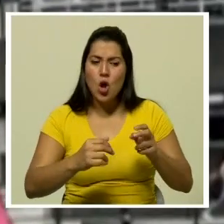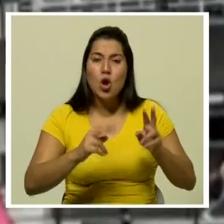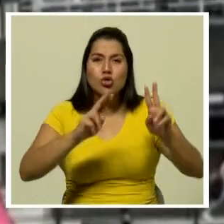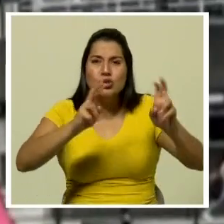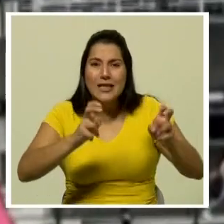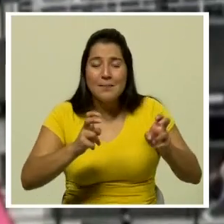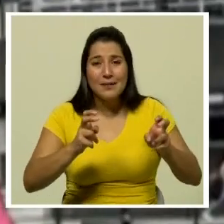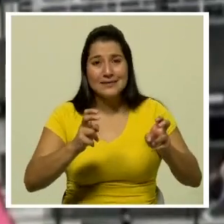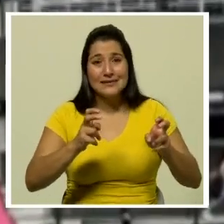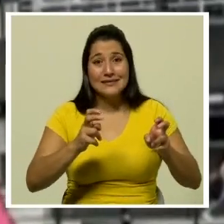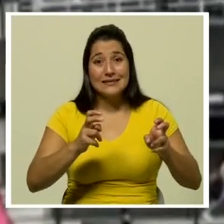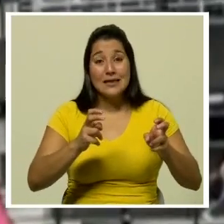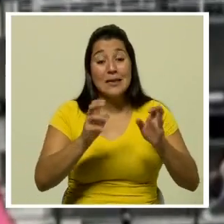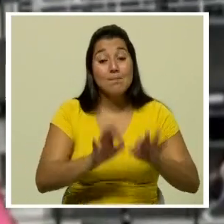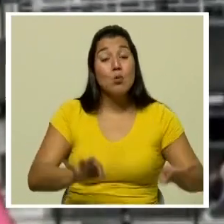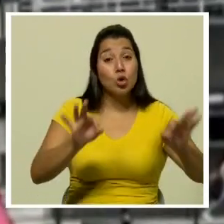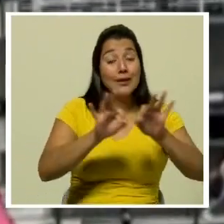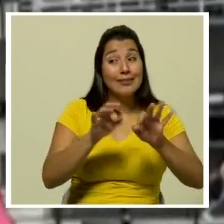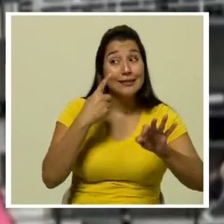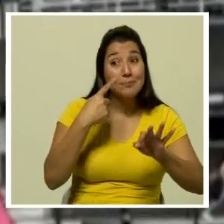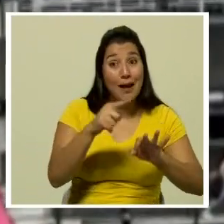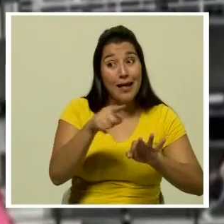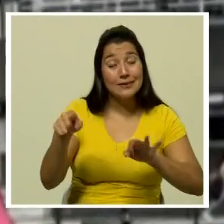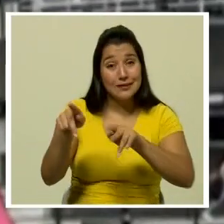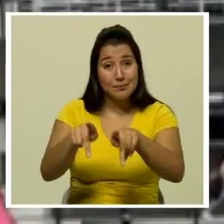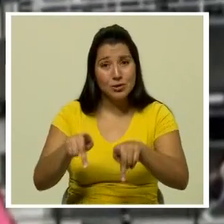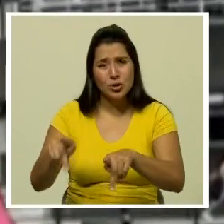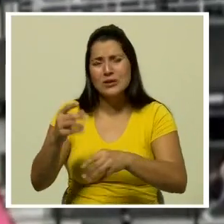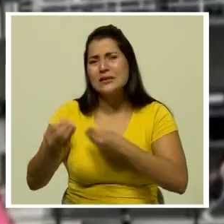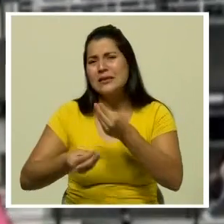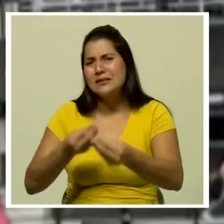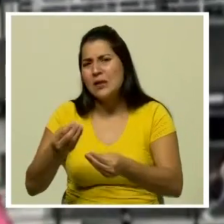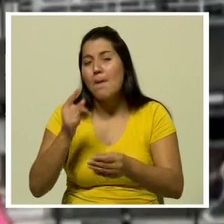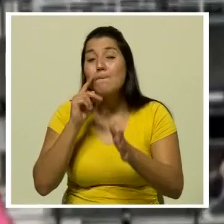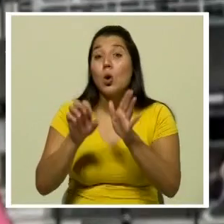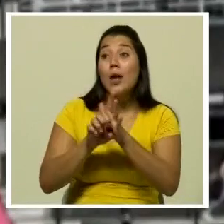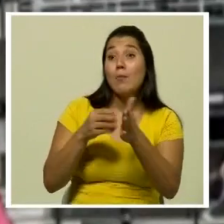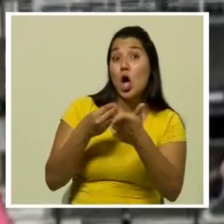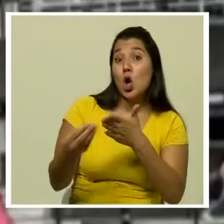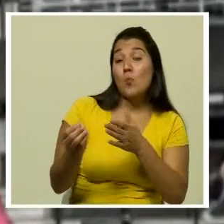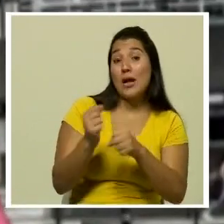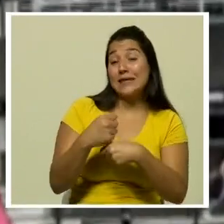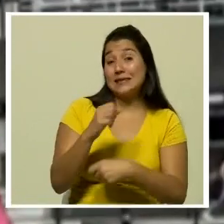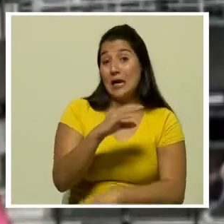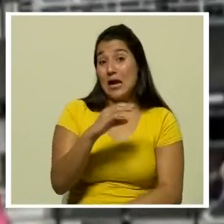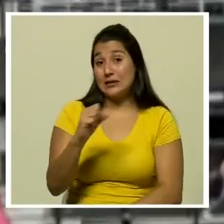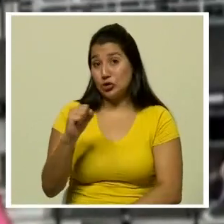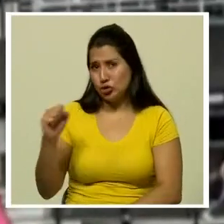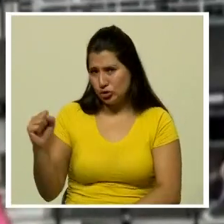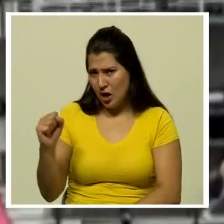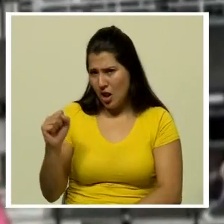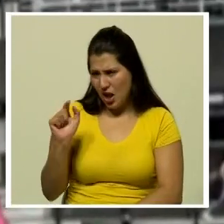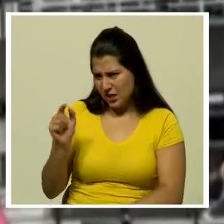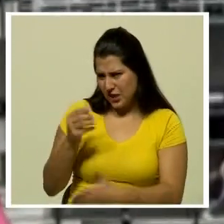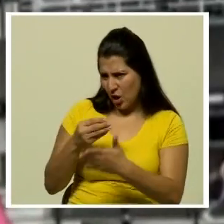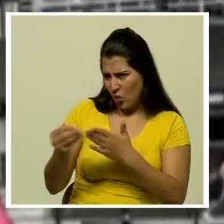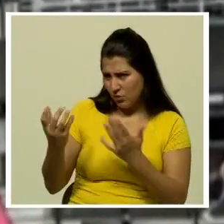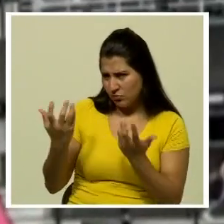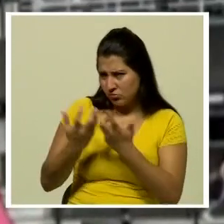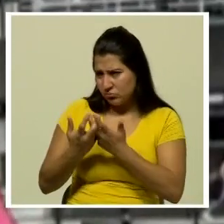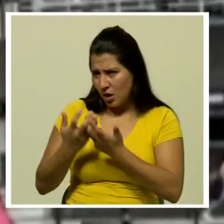el público. ¿Cómo lo va a afectar? Las compras que está haciendo la Caja del Seguro Social están haciéndose de acuerdo con todos los